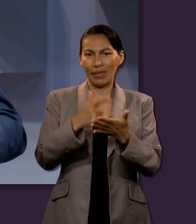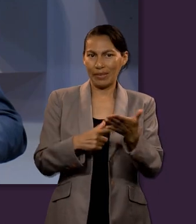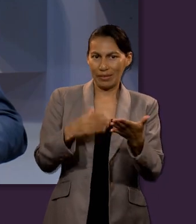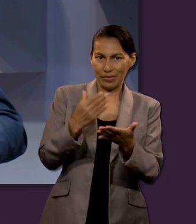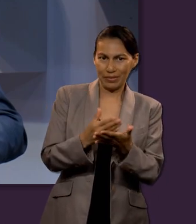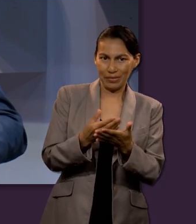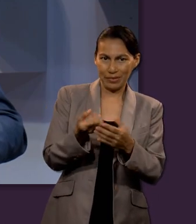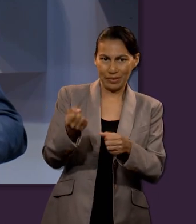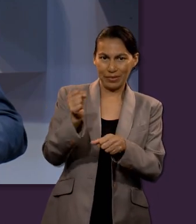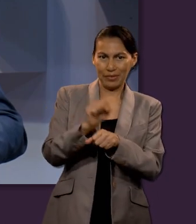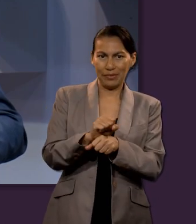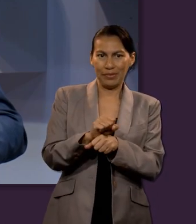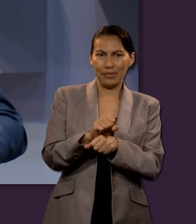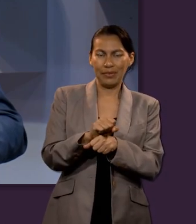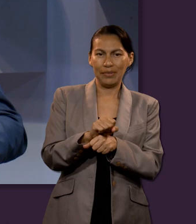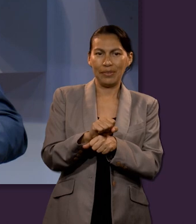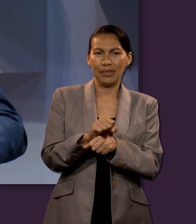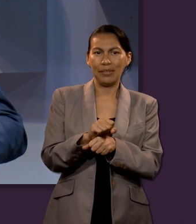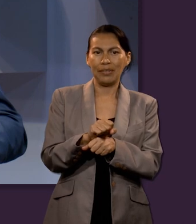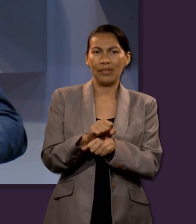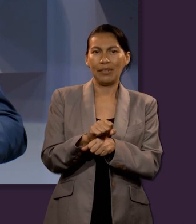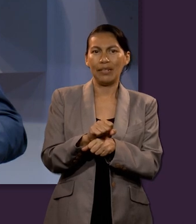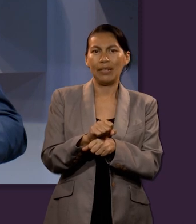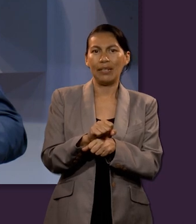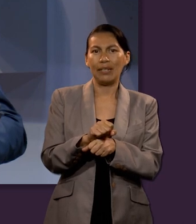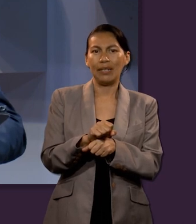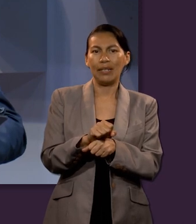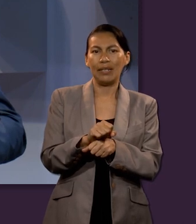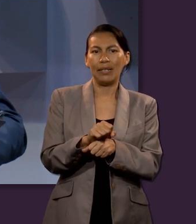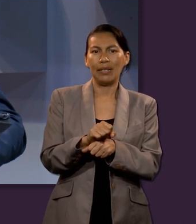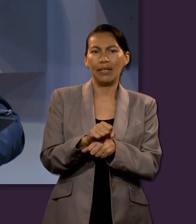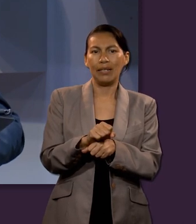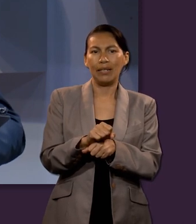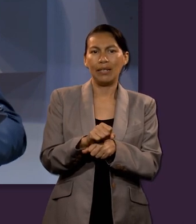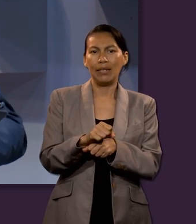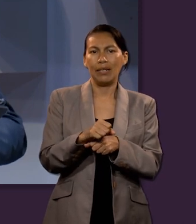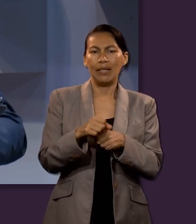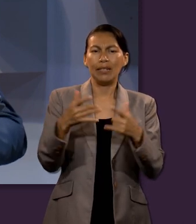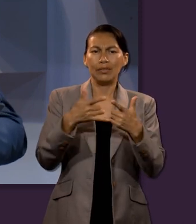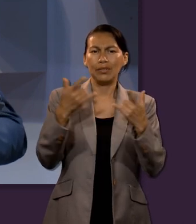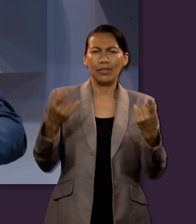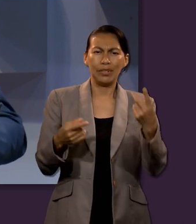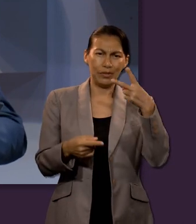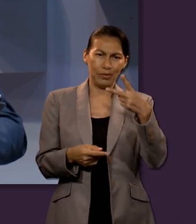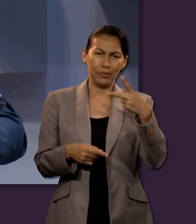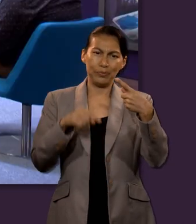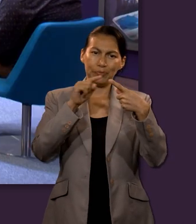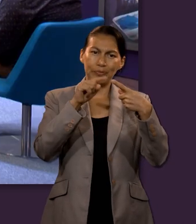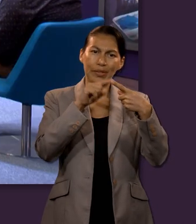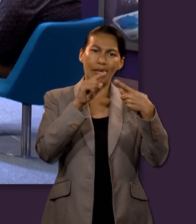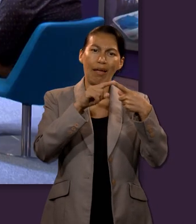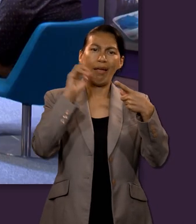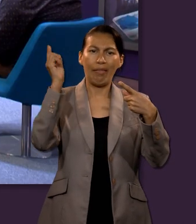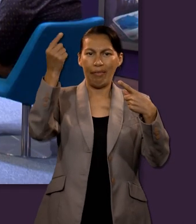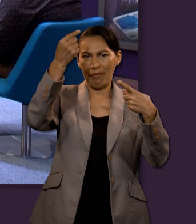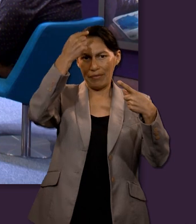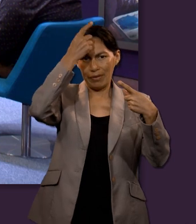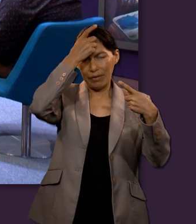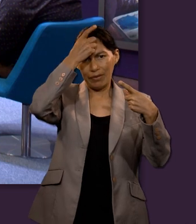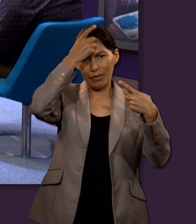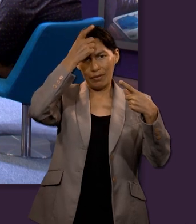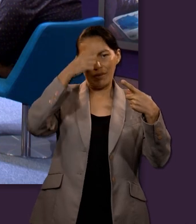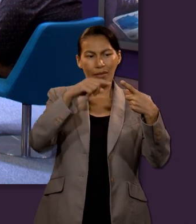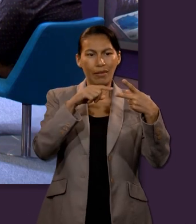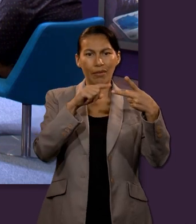compartir esas opiniones ahora soy la elección de esta semana nos trae dos líneas también